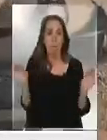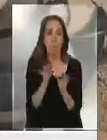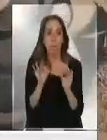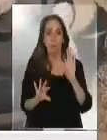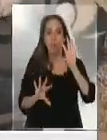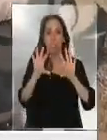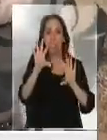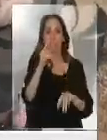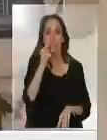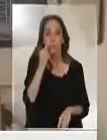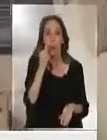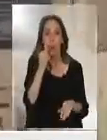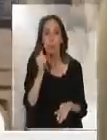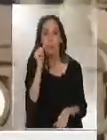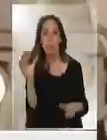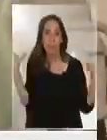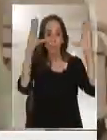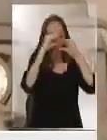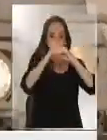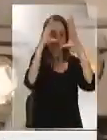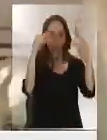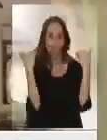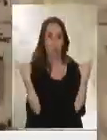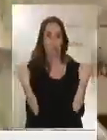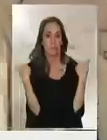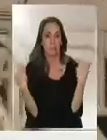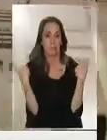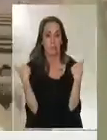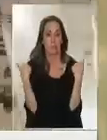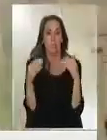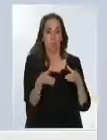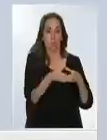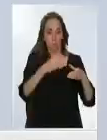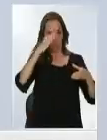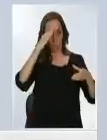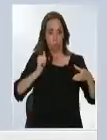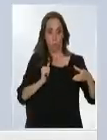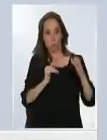15 hombres se preparan día y noche para convertirse en una tropa de élite.